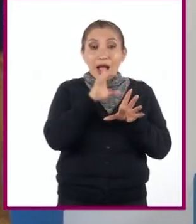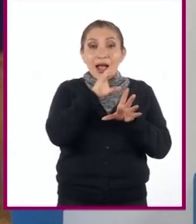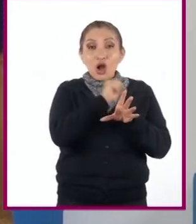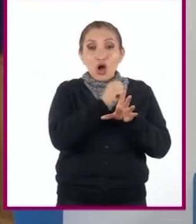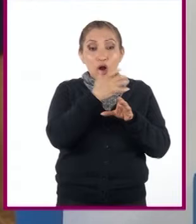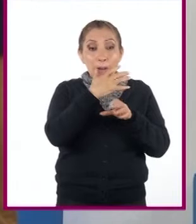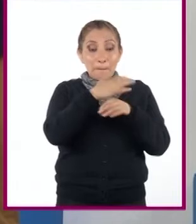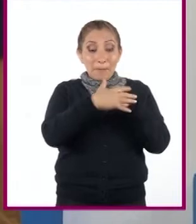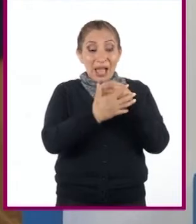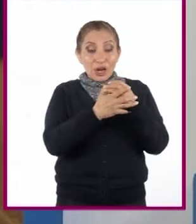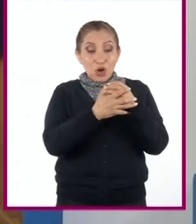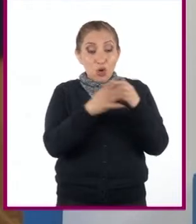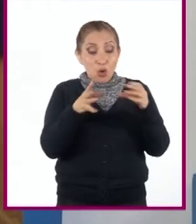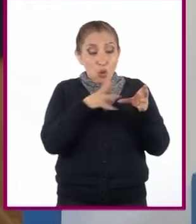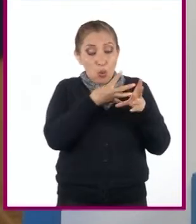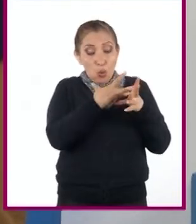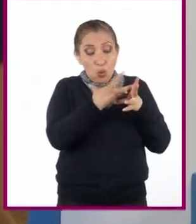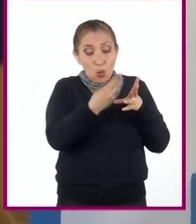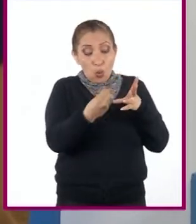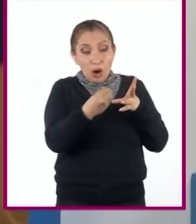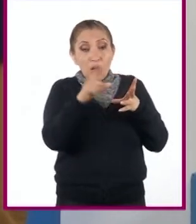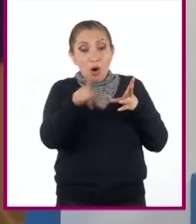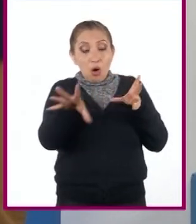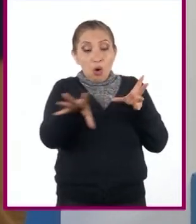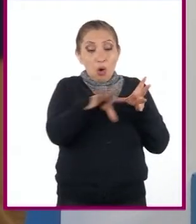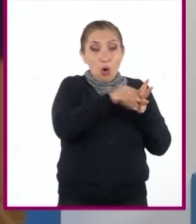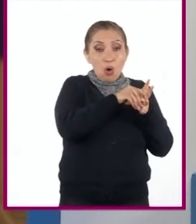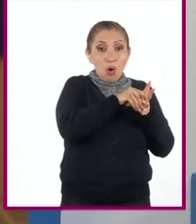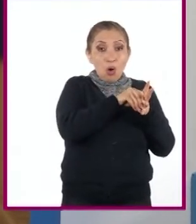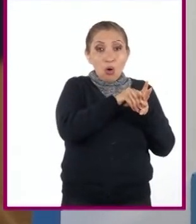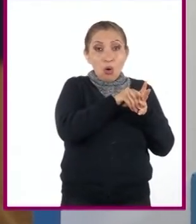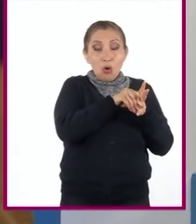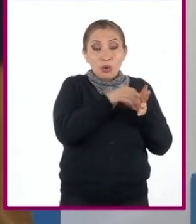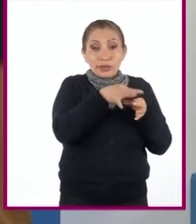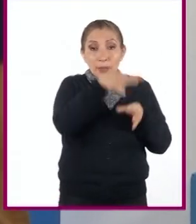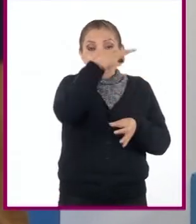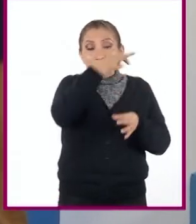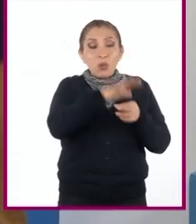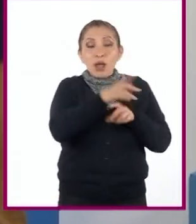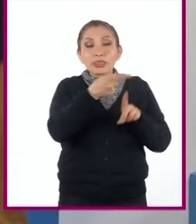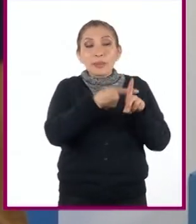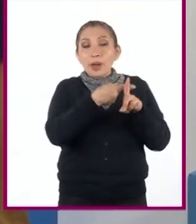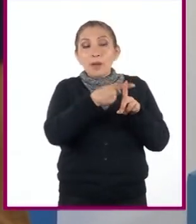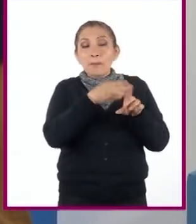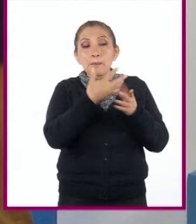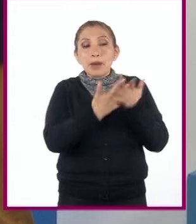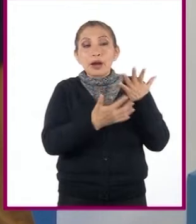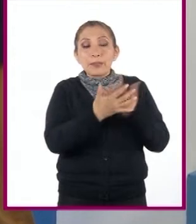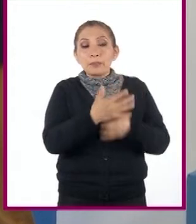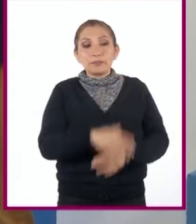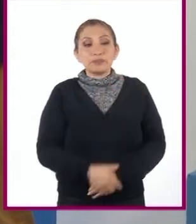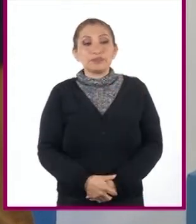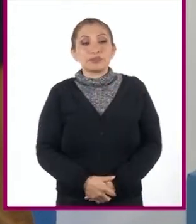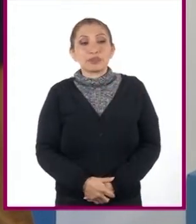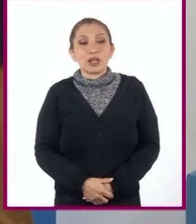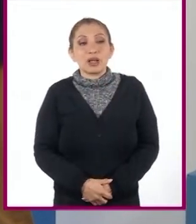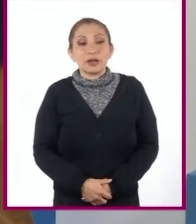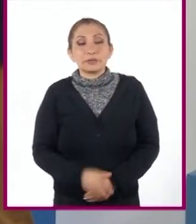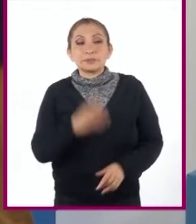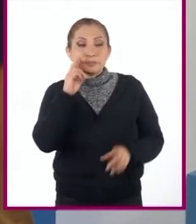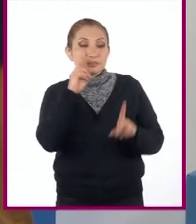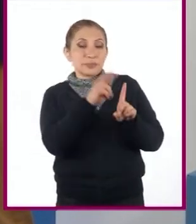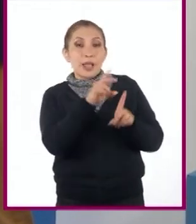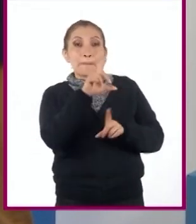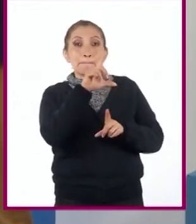tu mano y la compresa que entre tu mano y el termómetro. ¿Qué temperatura registra tu mano? Está